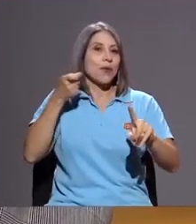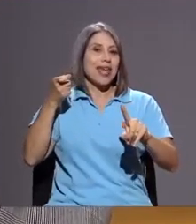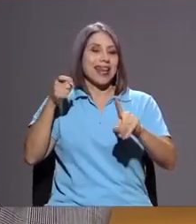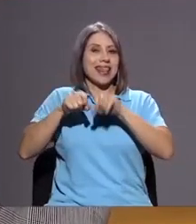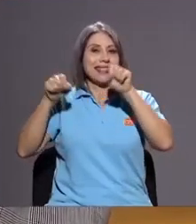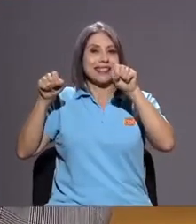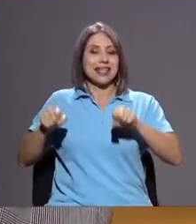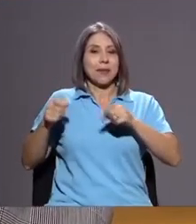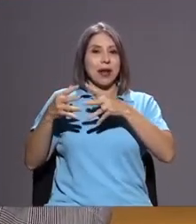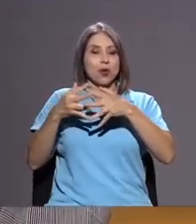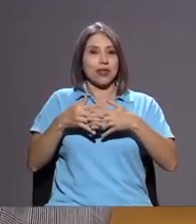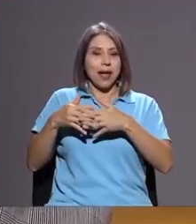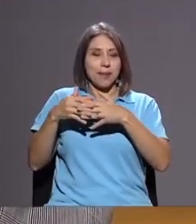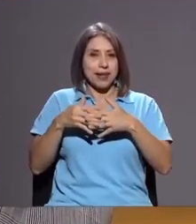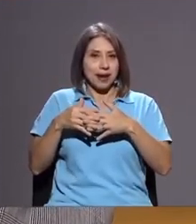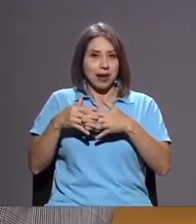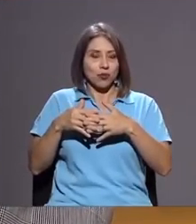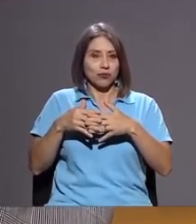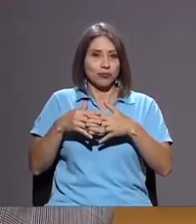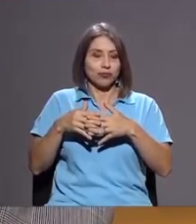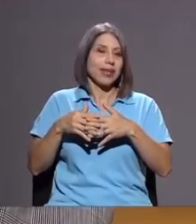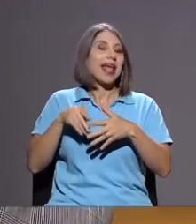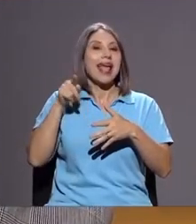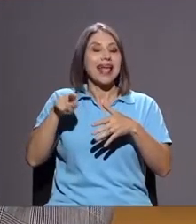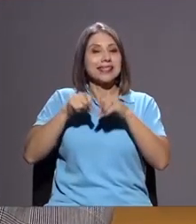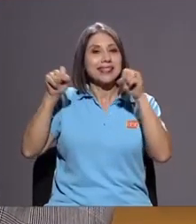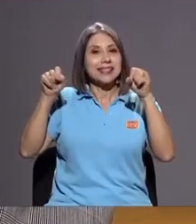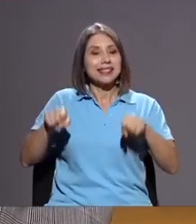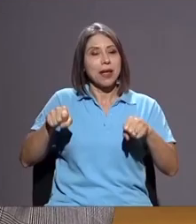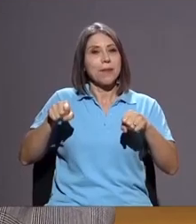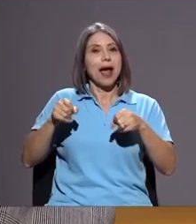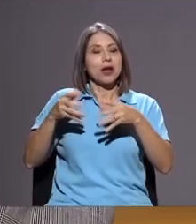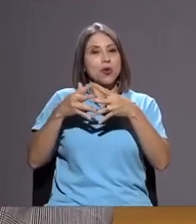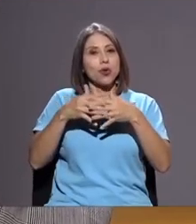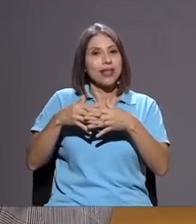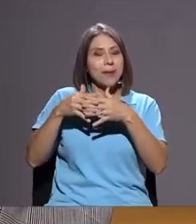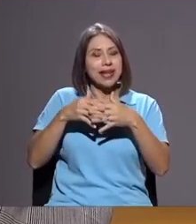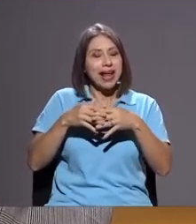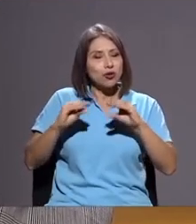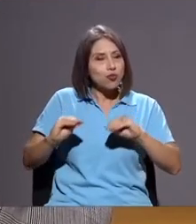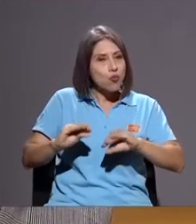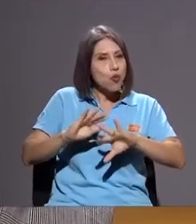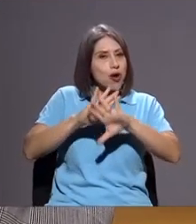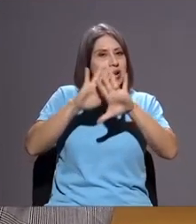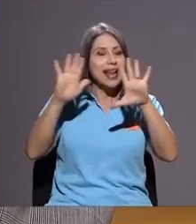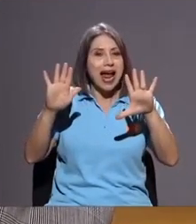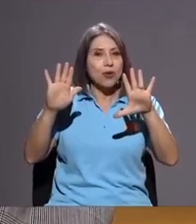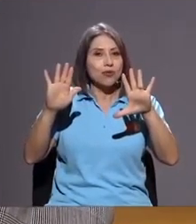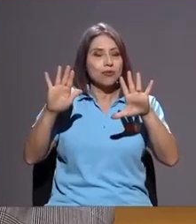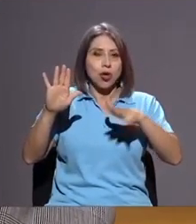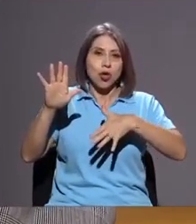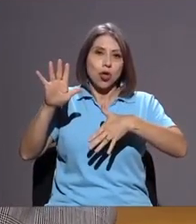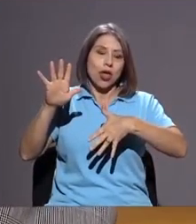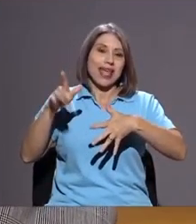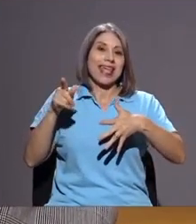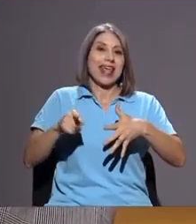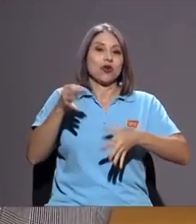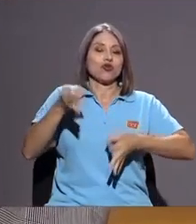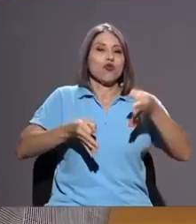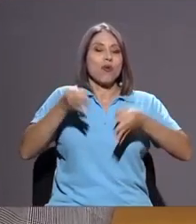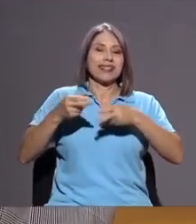norteamericano. El sistema norteamericano es muy claro en el sentido de que los jueces se nombran de por vida. Es decir, en Estados Unidos se